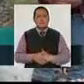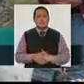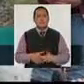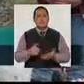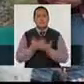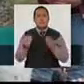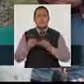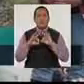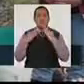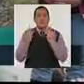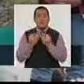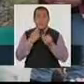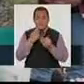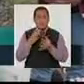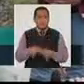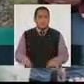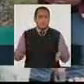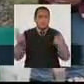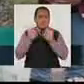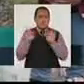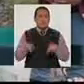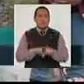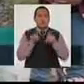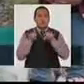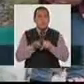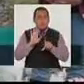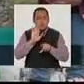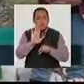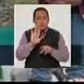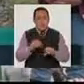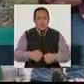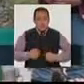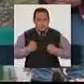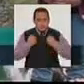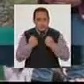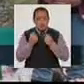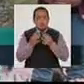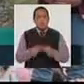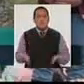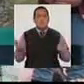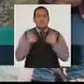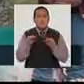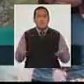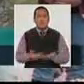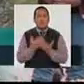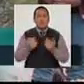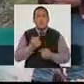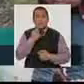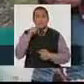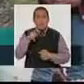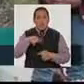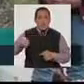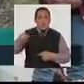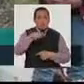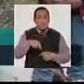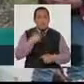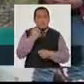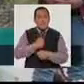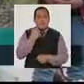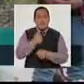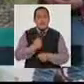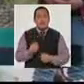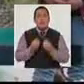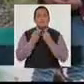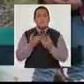donde la familia es importante, sino donde su esfuerzo es importante, donde están también ustedes trabajando